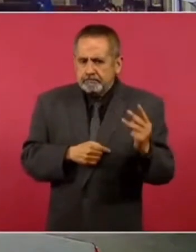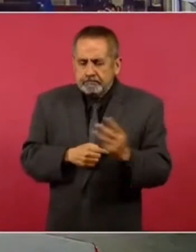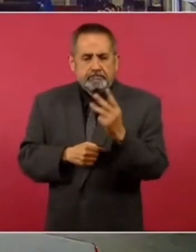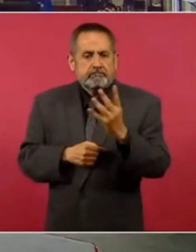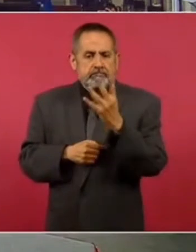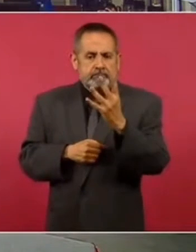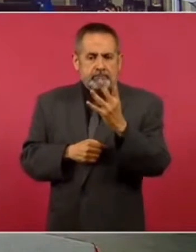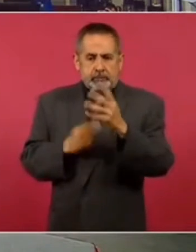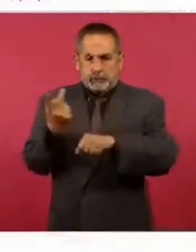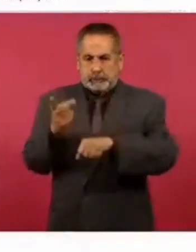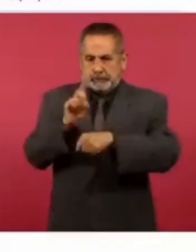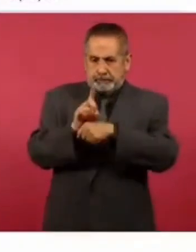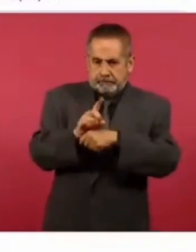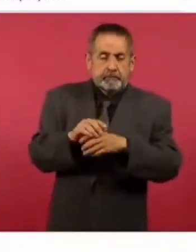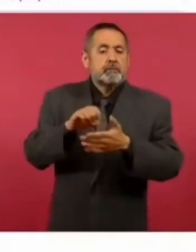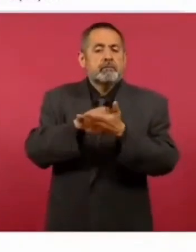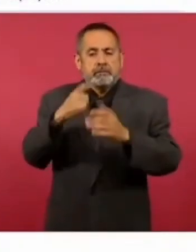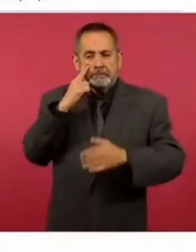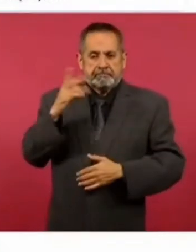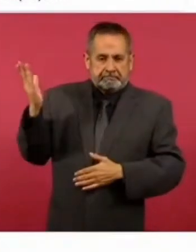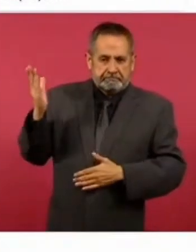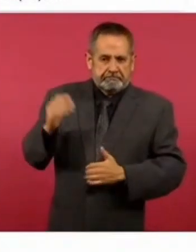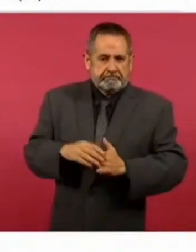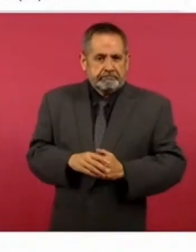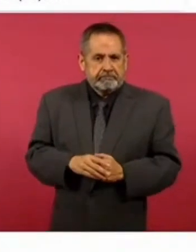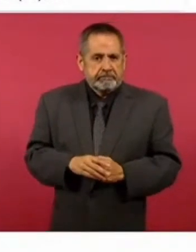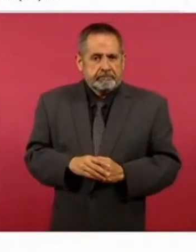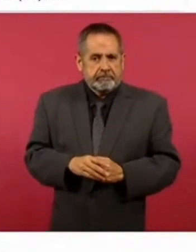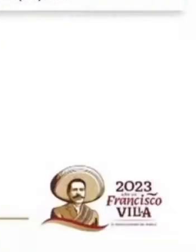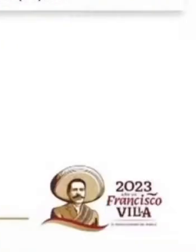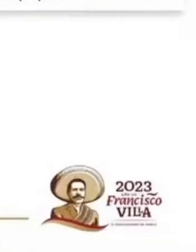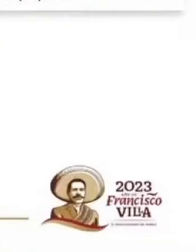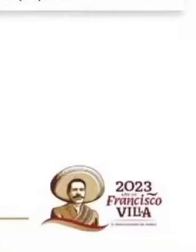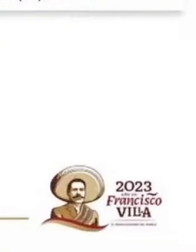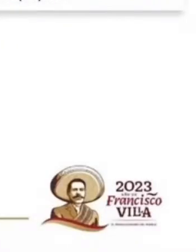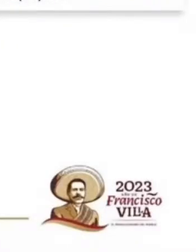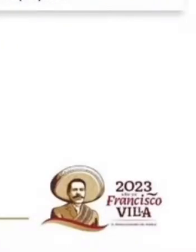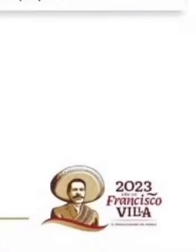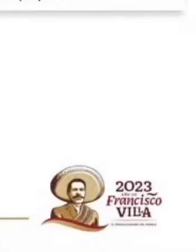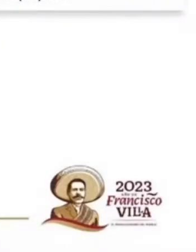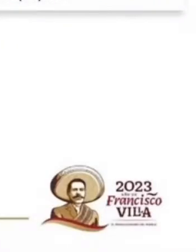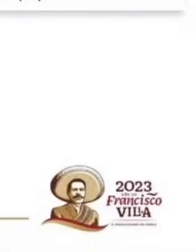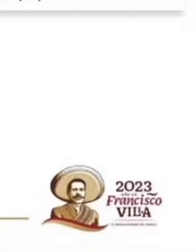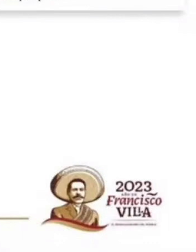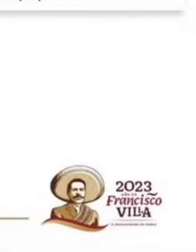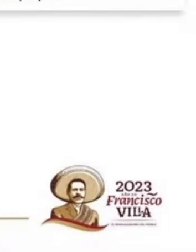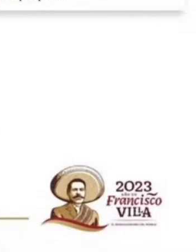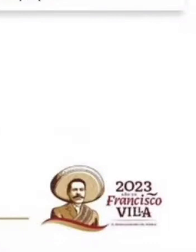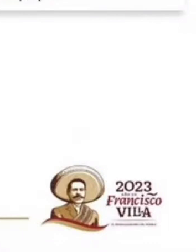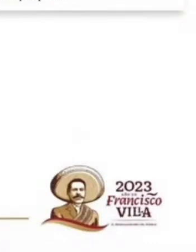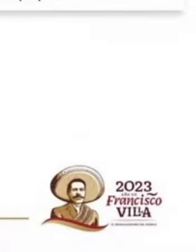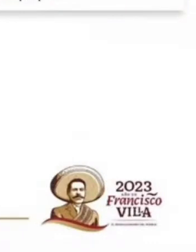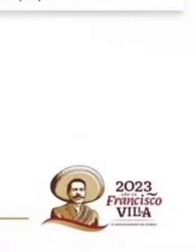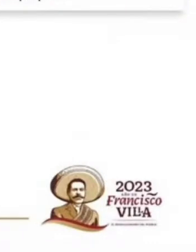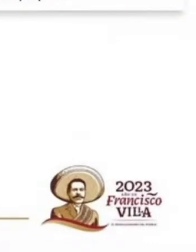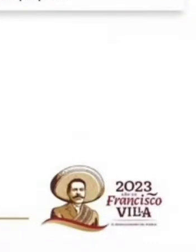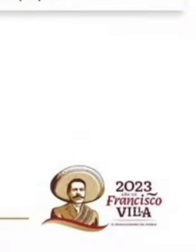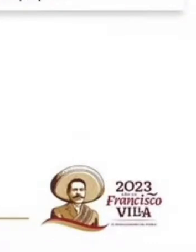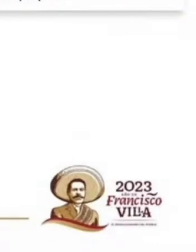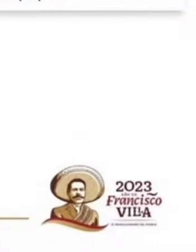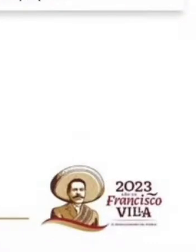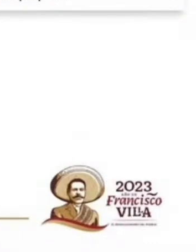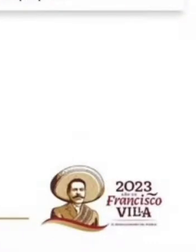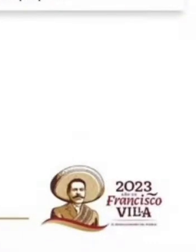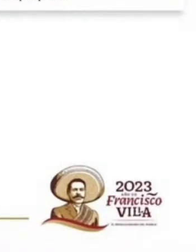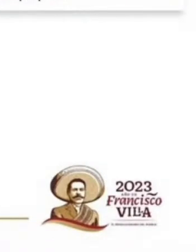caso de Nayarit, que tenemos una operación en 13 hospitales con 23 quirófanos. El número de cirugías se duplicó